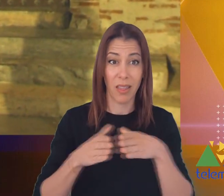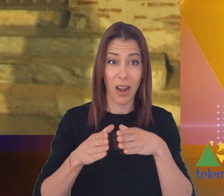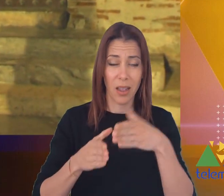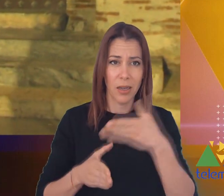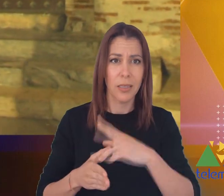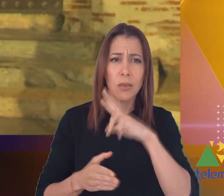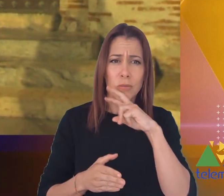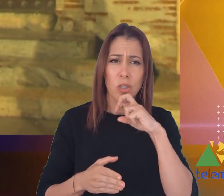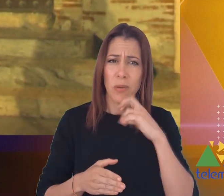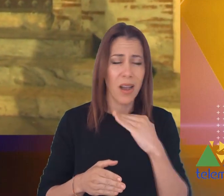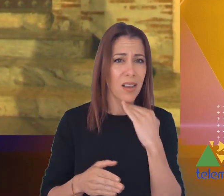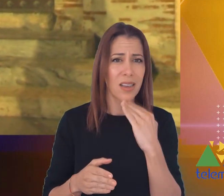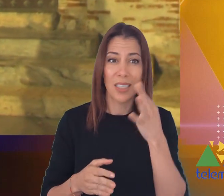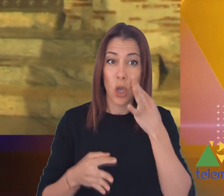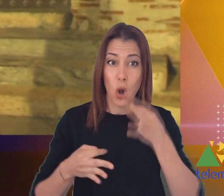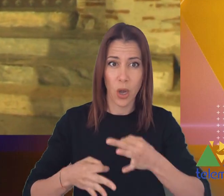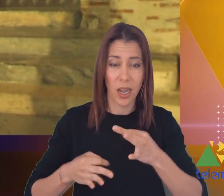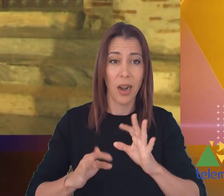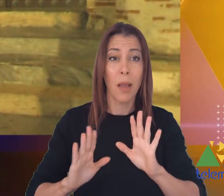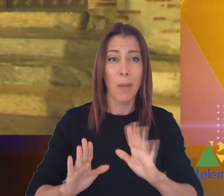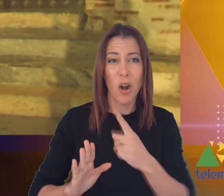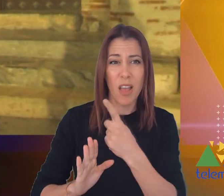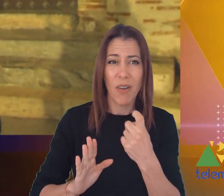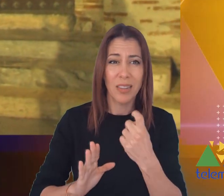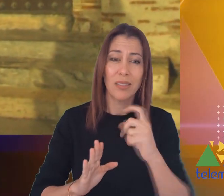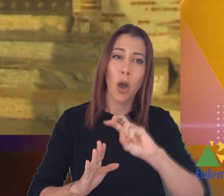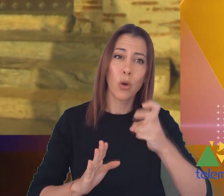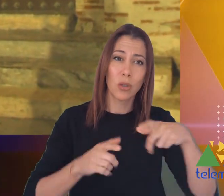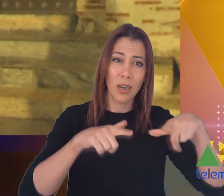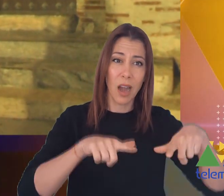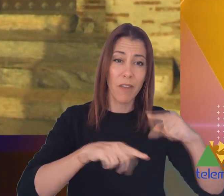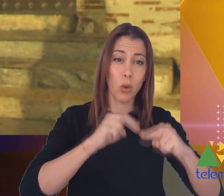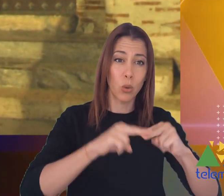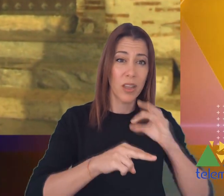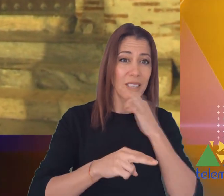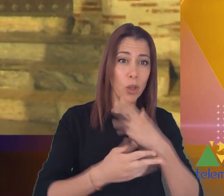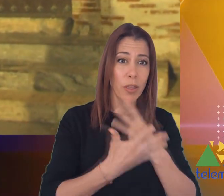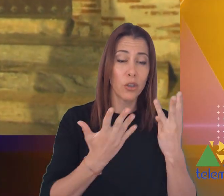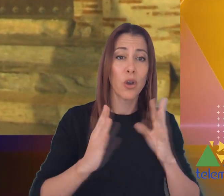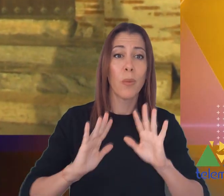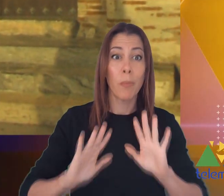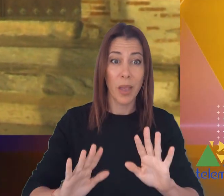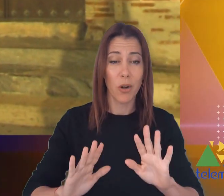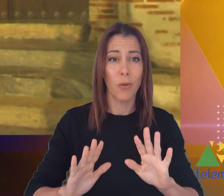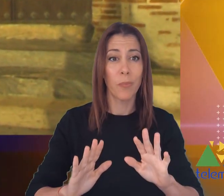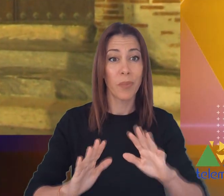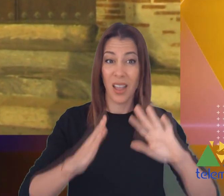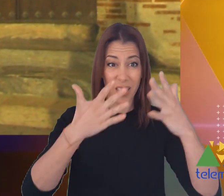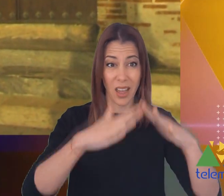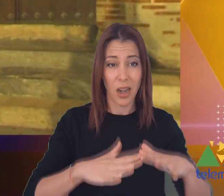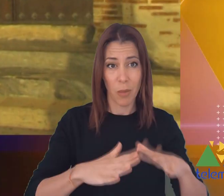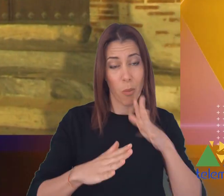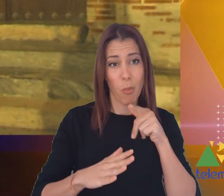se ha conservado prácticamente la original, aunque a la iglesia le falta una nave que fue construida en el siglo XVIII, pero tras el